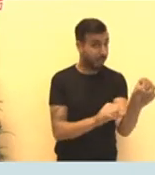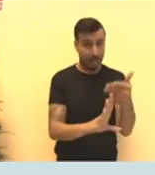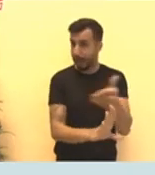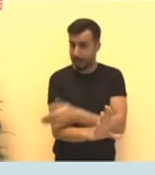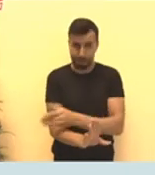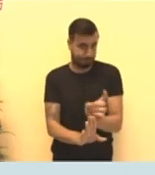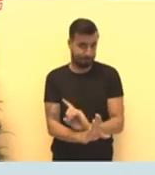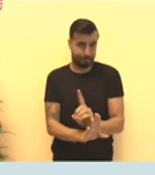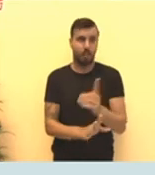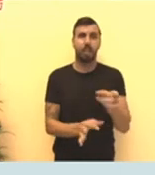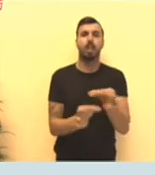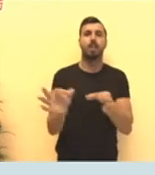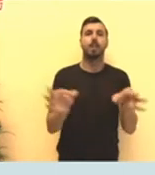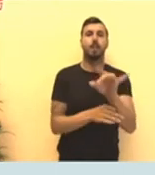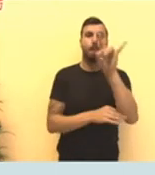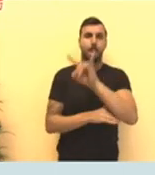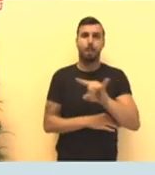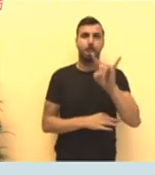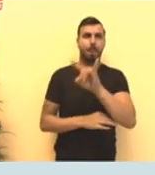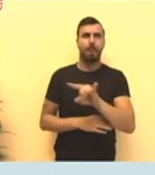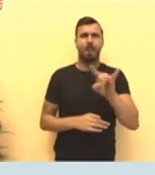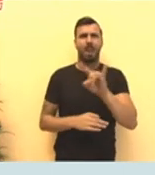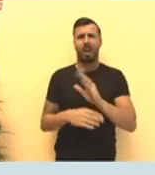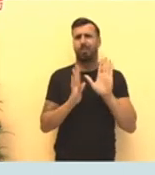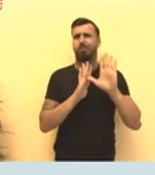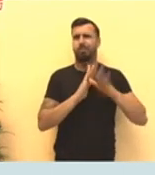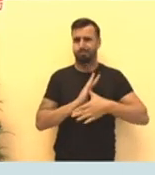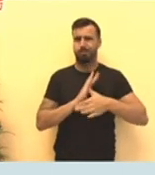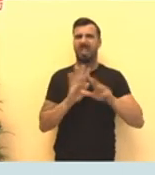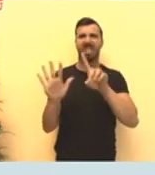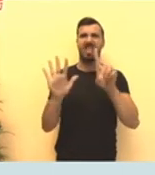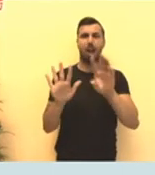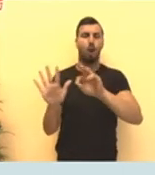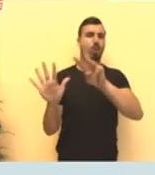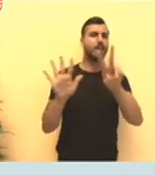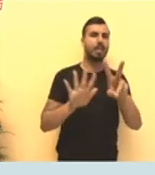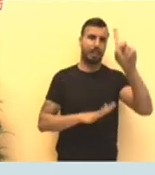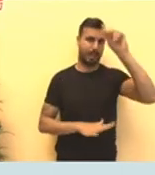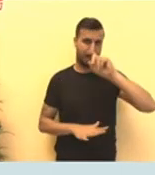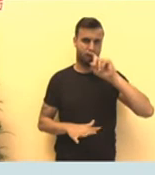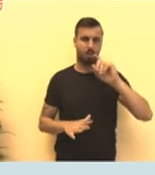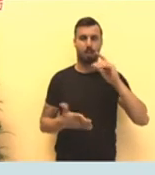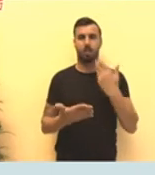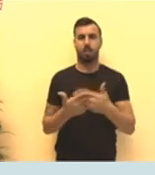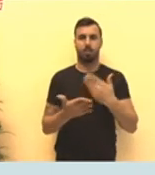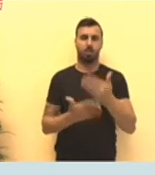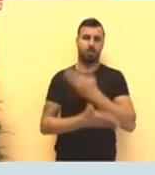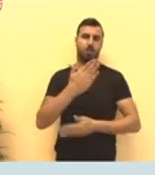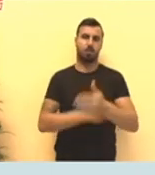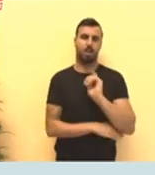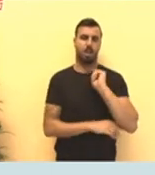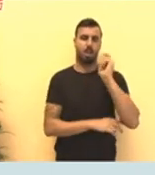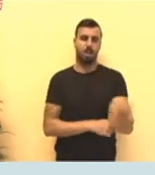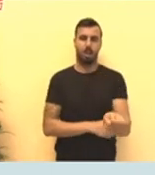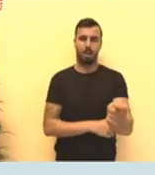Canarias puede esto suceder como cuando el niño ya tiene 6, 7 años. Y en la Ley de Promoción de la Autonomía Personal algo que recargamos es que no se